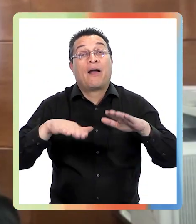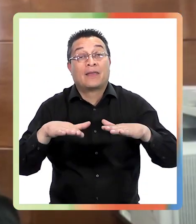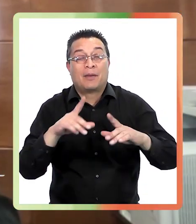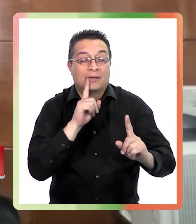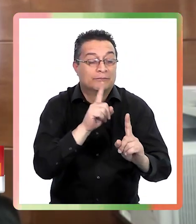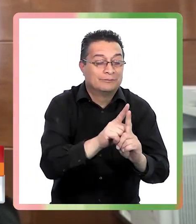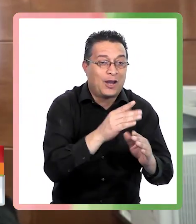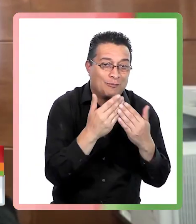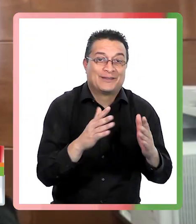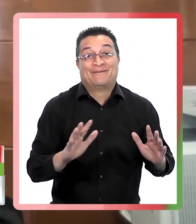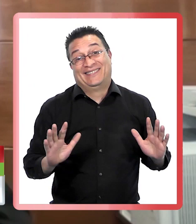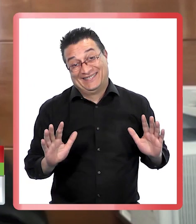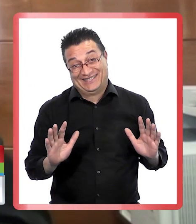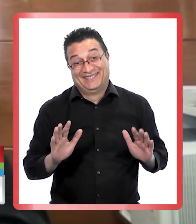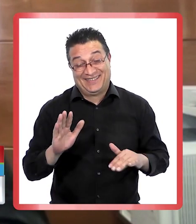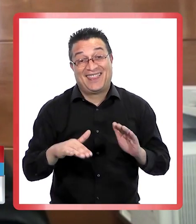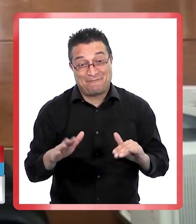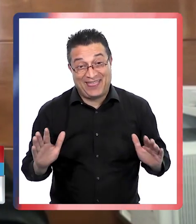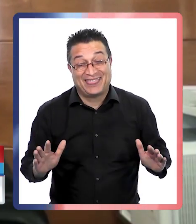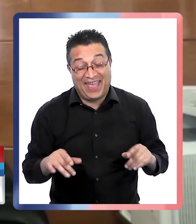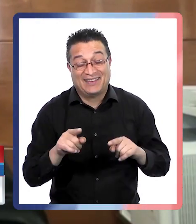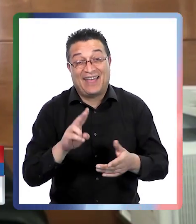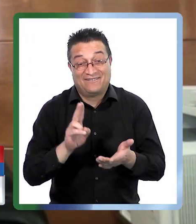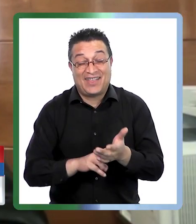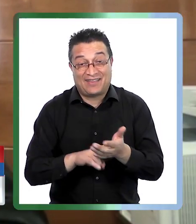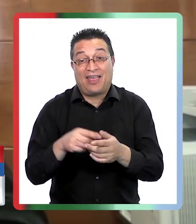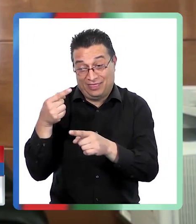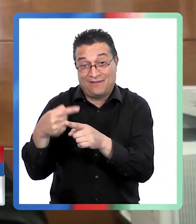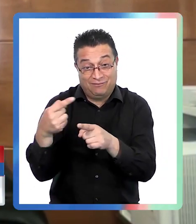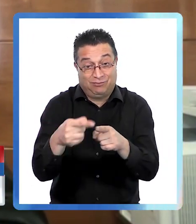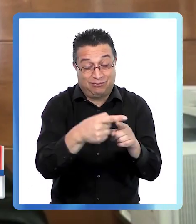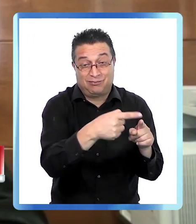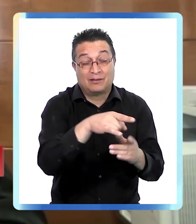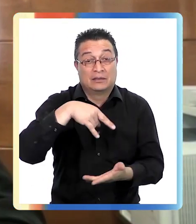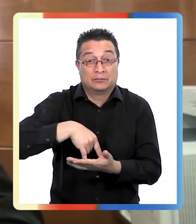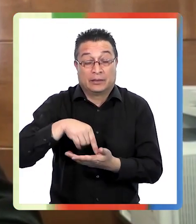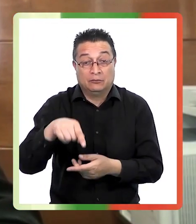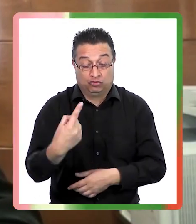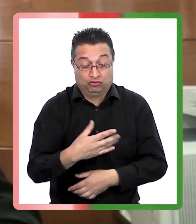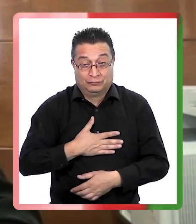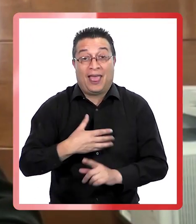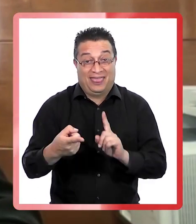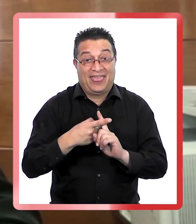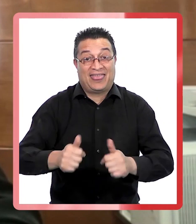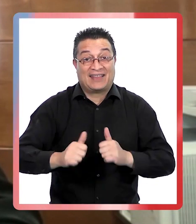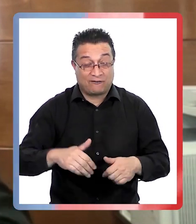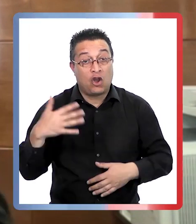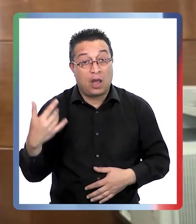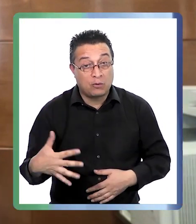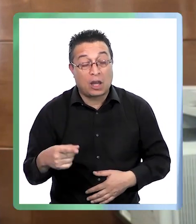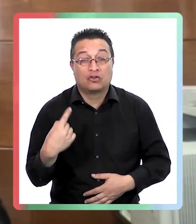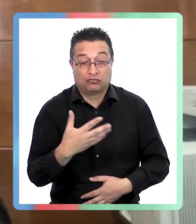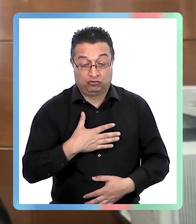Depende con quién usted converse, no. Me Efectivamente, imagino, es claro. un parlamento diverso y eso también para nosotros es un desafío bien interesante.